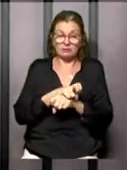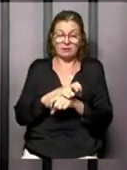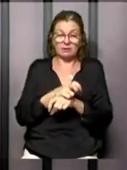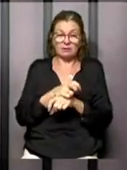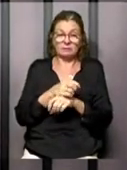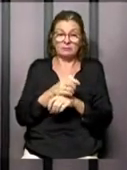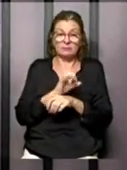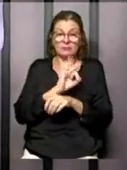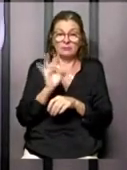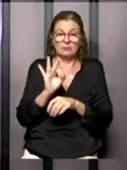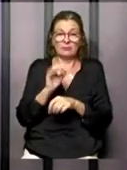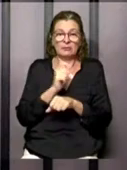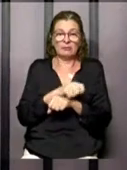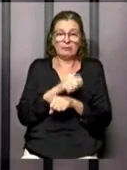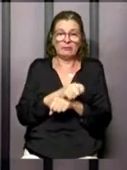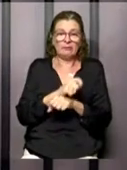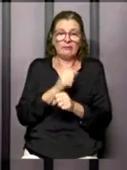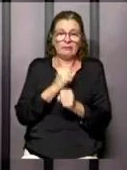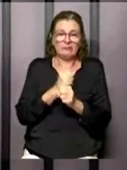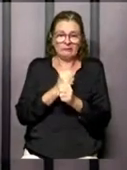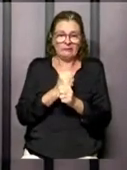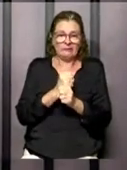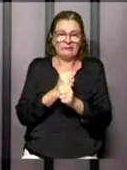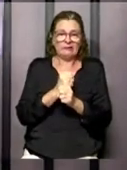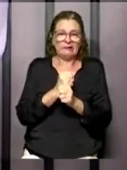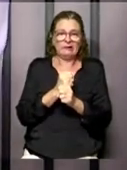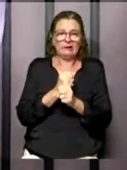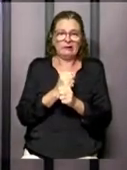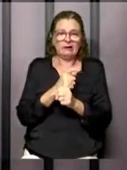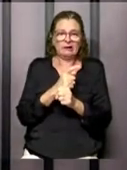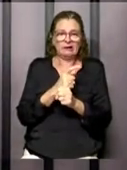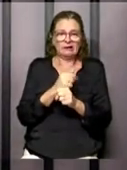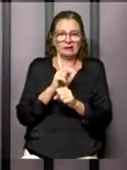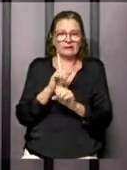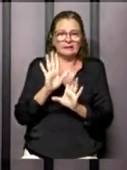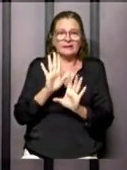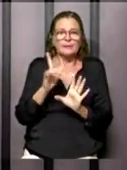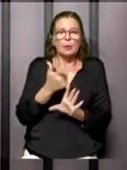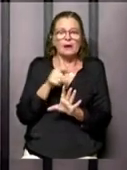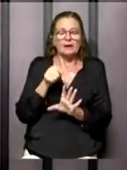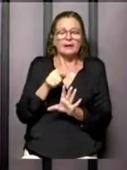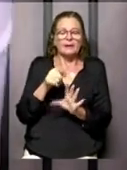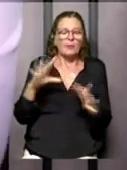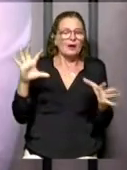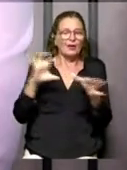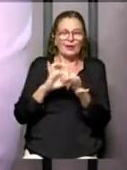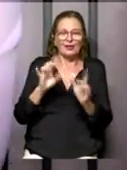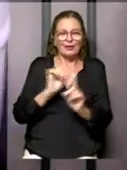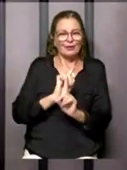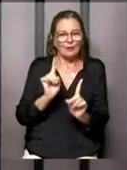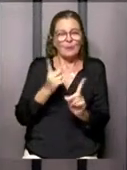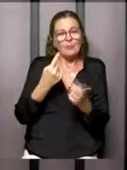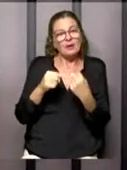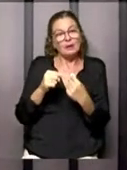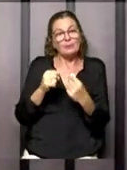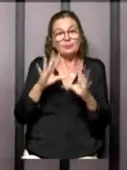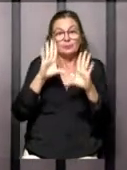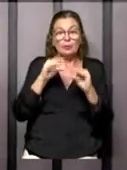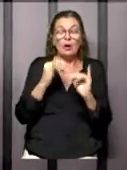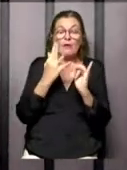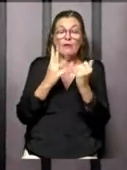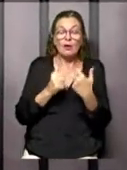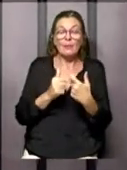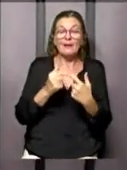o en el juicio laboral que se pretende tramitar. En realidad no hay ahí una conexión. Pero de todas formas, sí es cierto